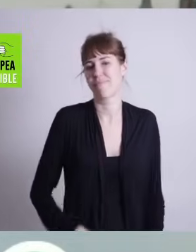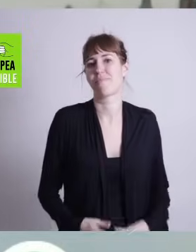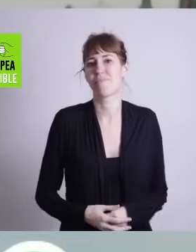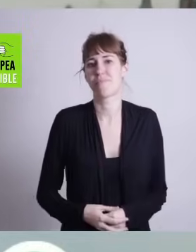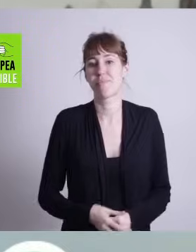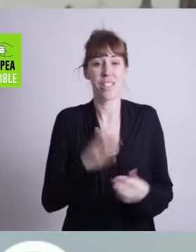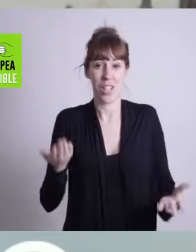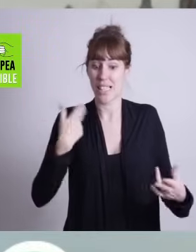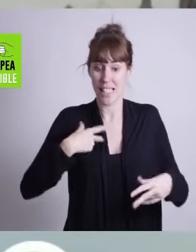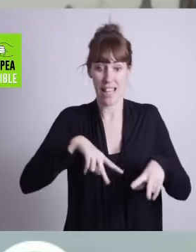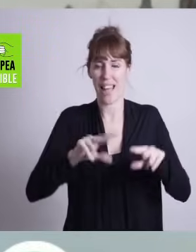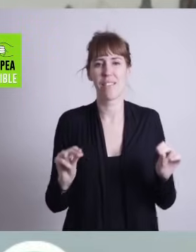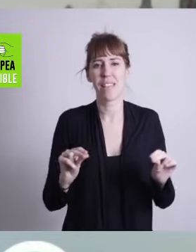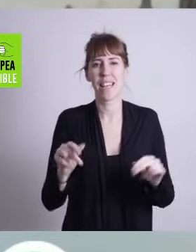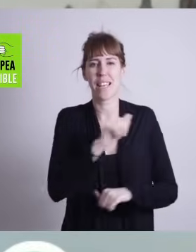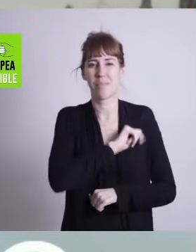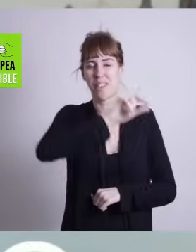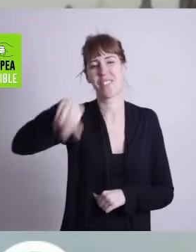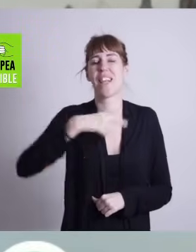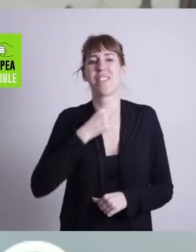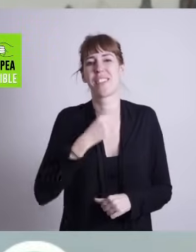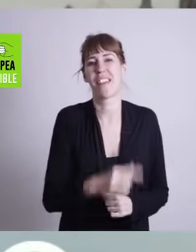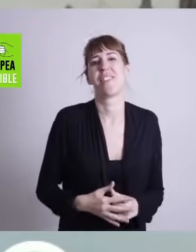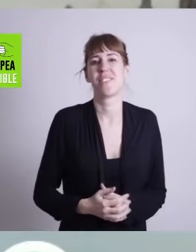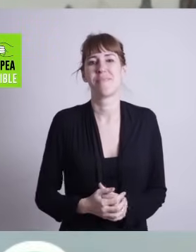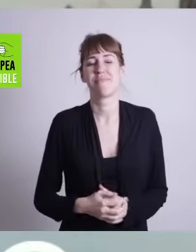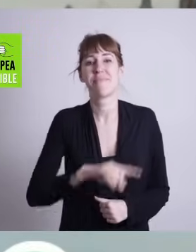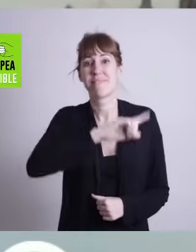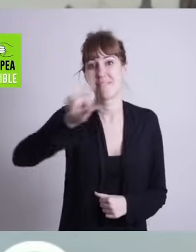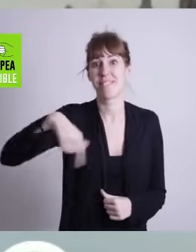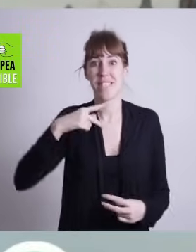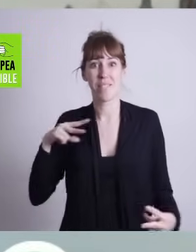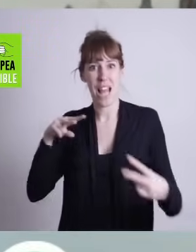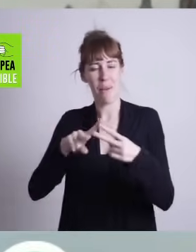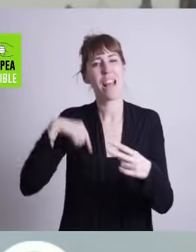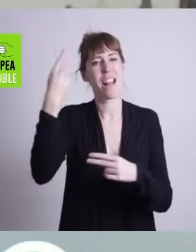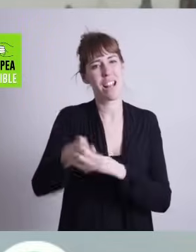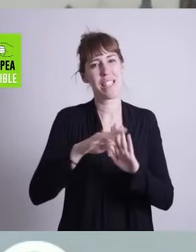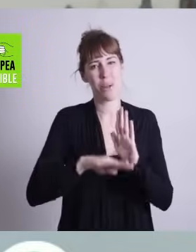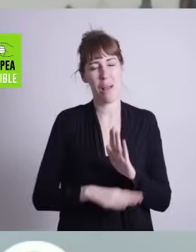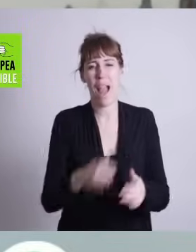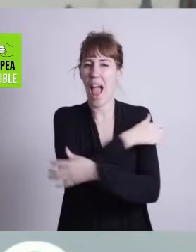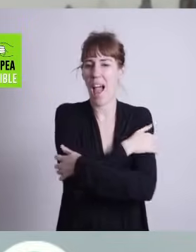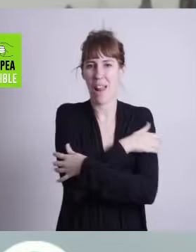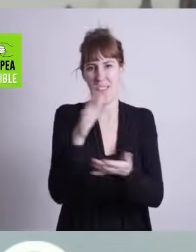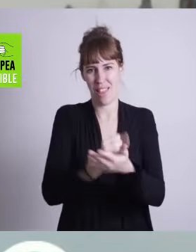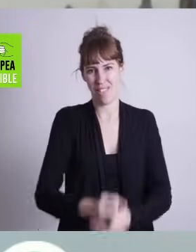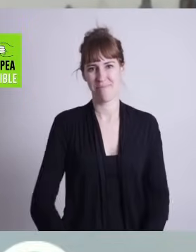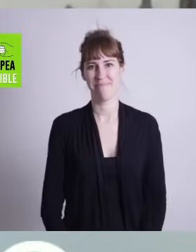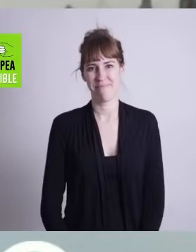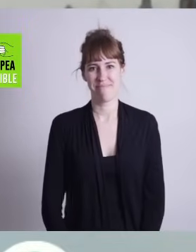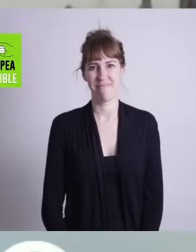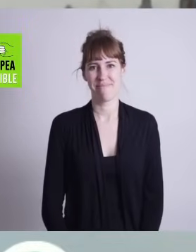Entonces bueno pues aquí ya termino espero os haya gustado y nos veremos en otra charla en otro programa. Un